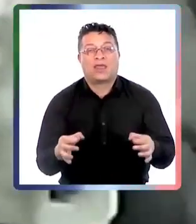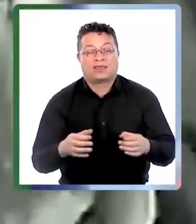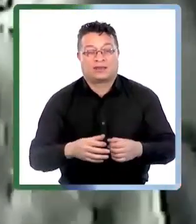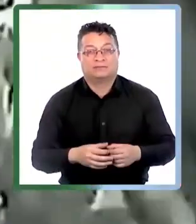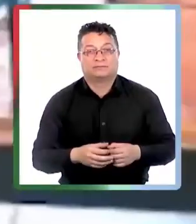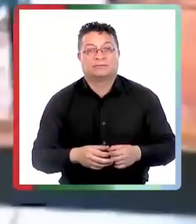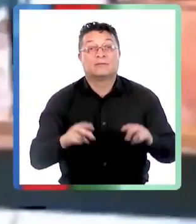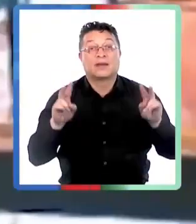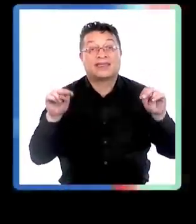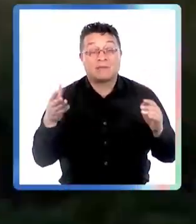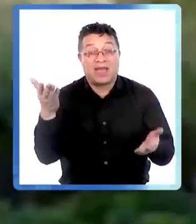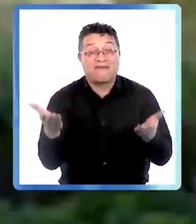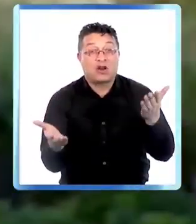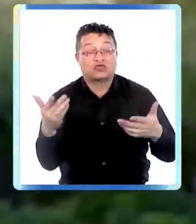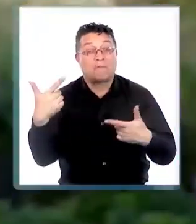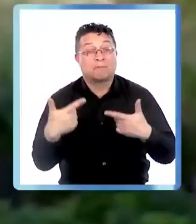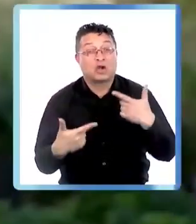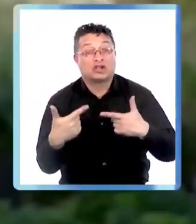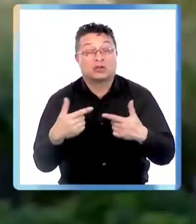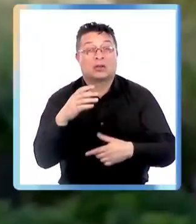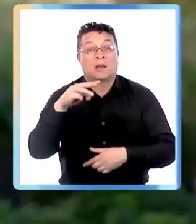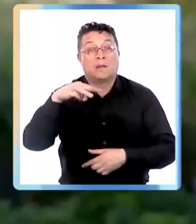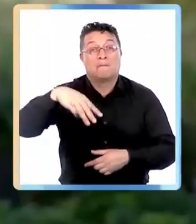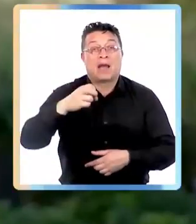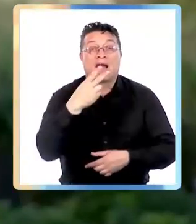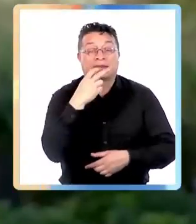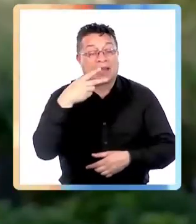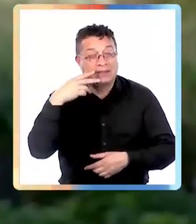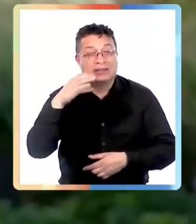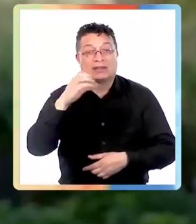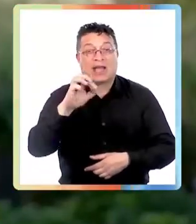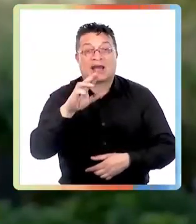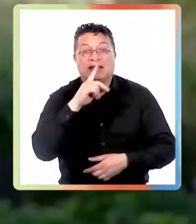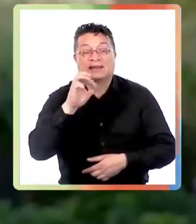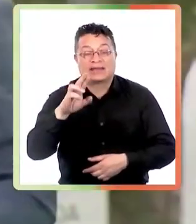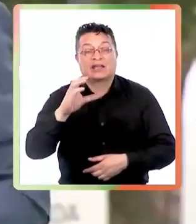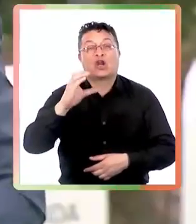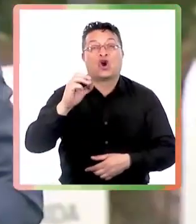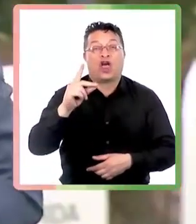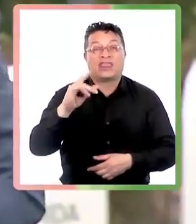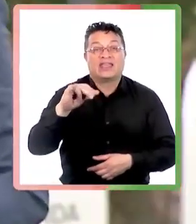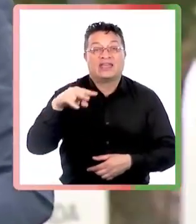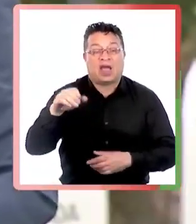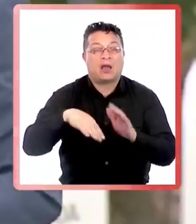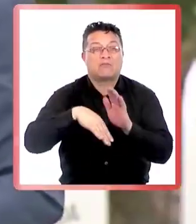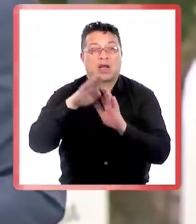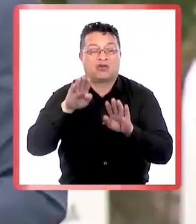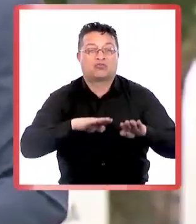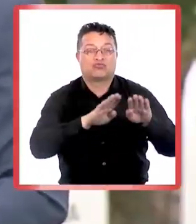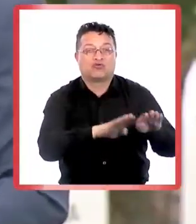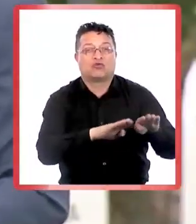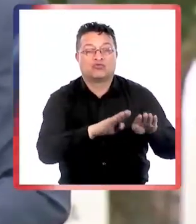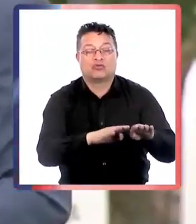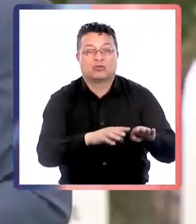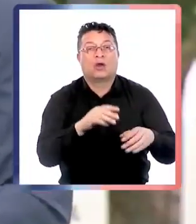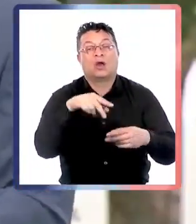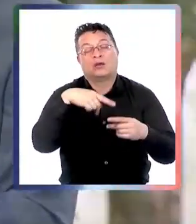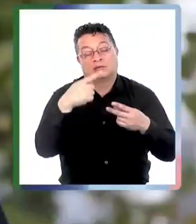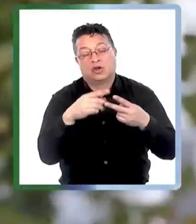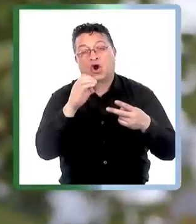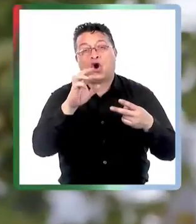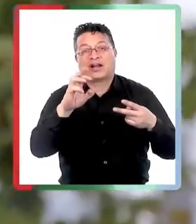de la seguridad. En el ámbito de la evaluación política, Evelyn Matei, Rodolfo Carter y Germán Codina tienen la mayor